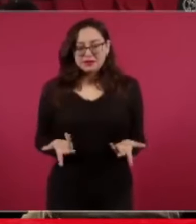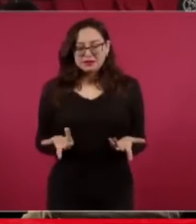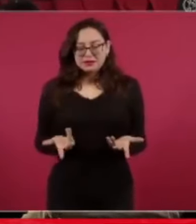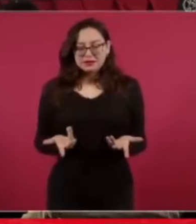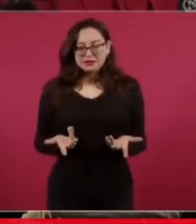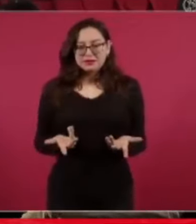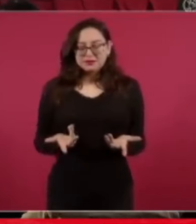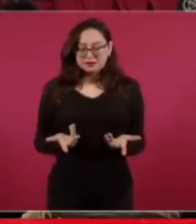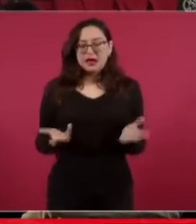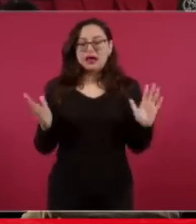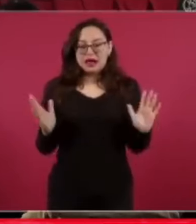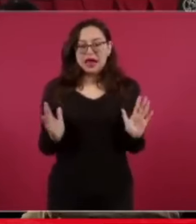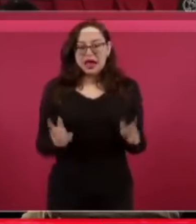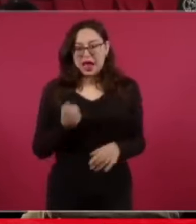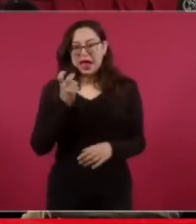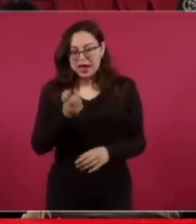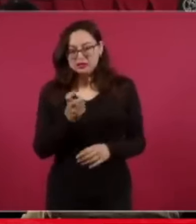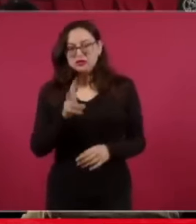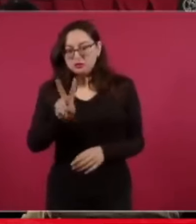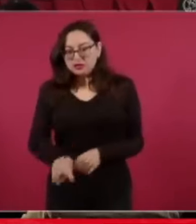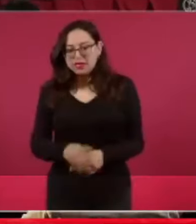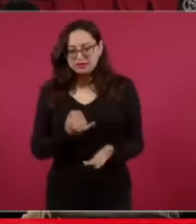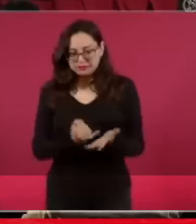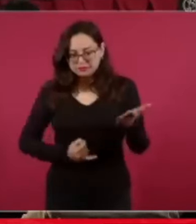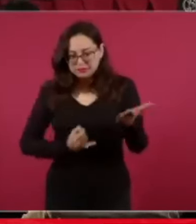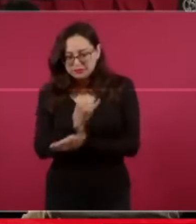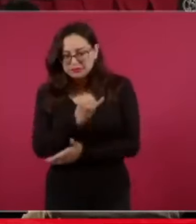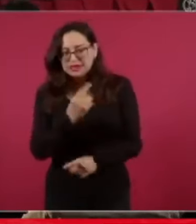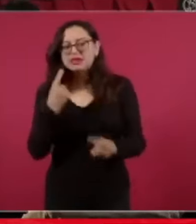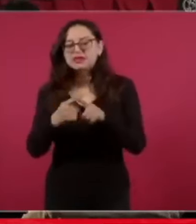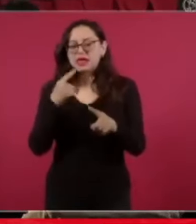vamos a poder decidir en definitiva.